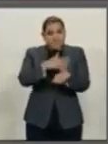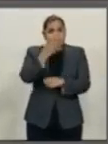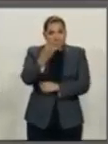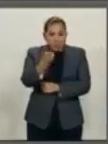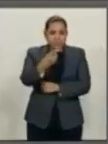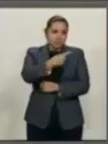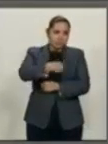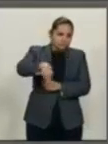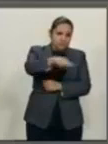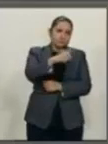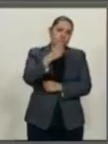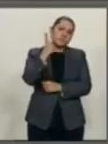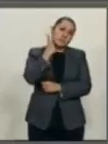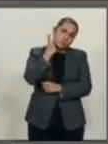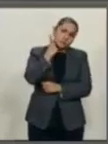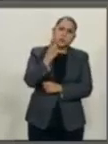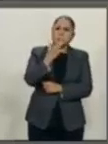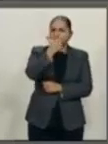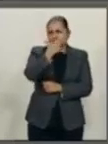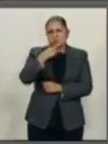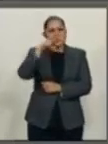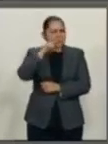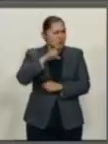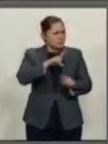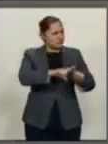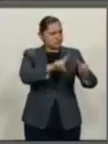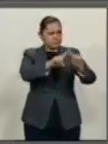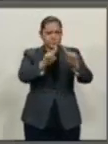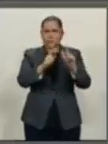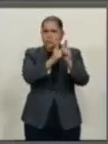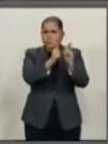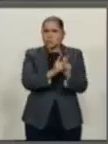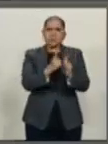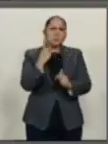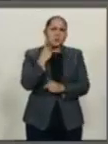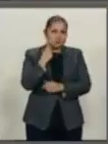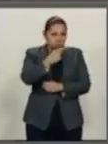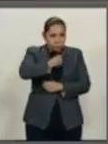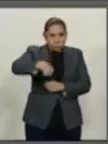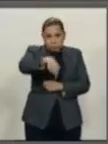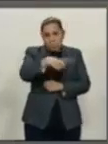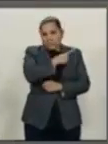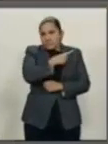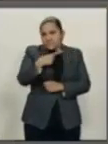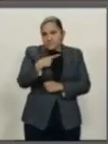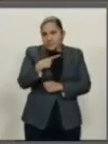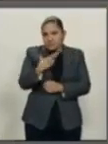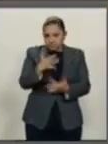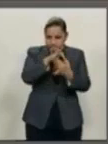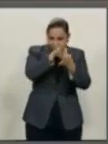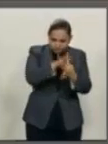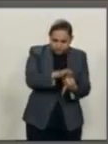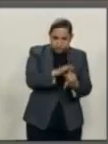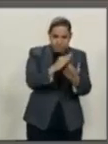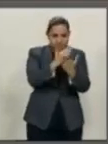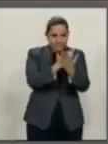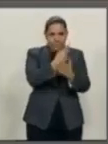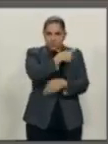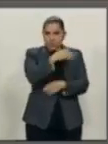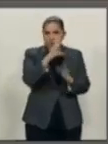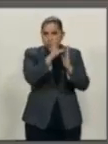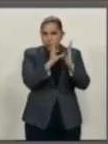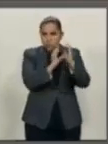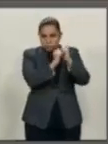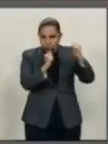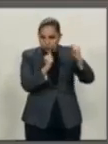legisladoras de todos y cada uno de los grupos parlamentarios debemos de ser garantes de los preceptos constitucionales que sean